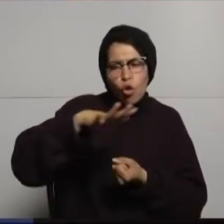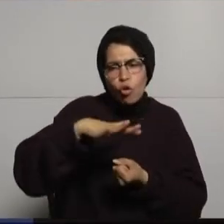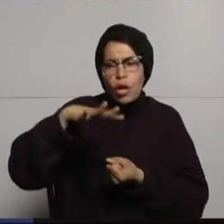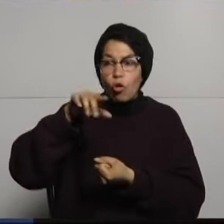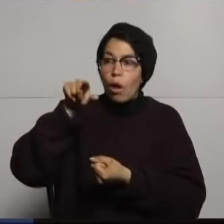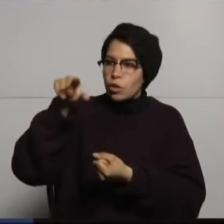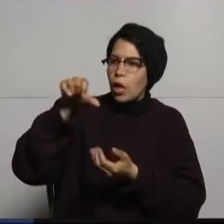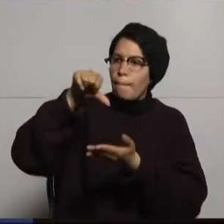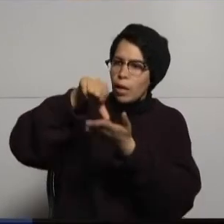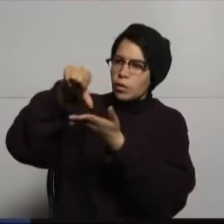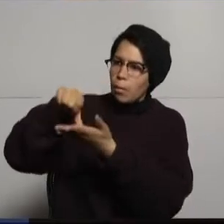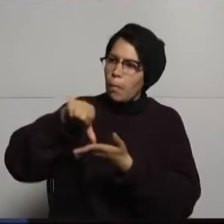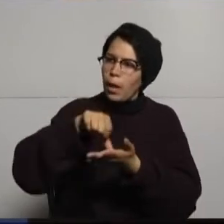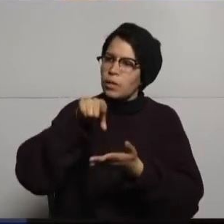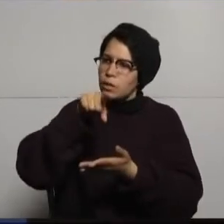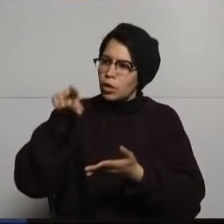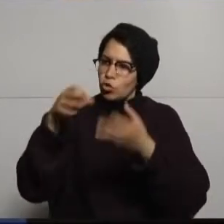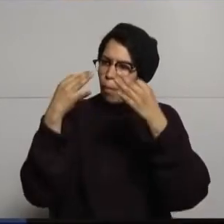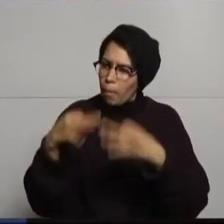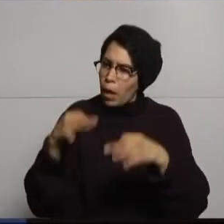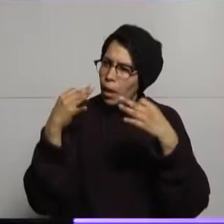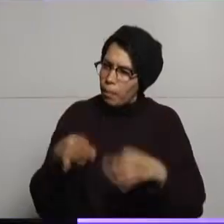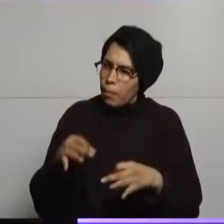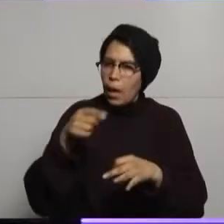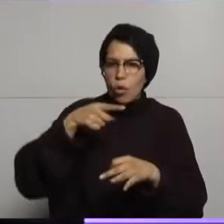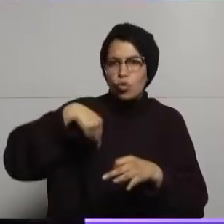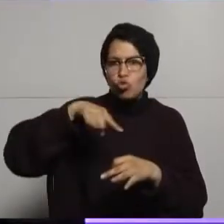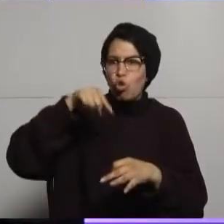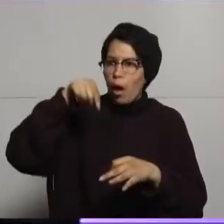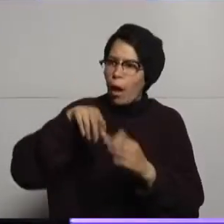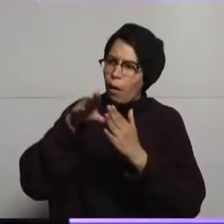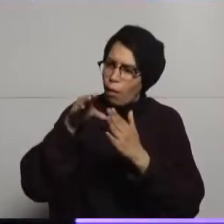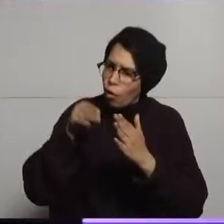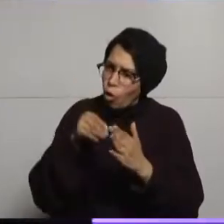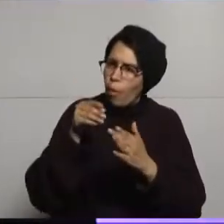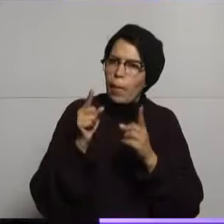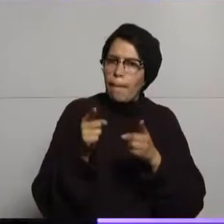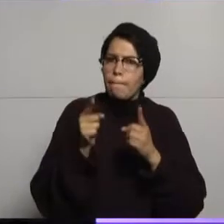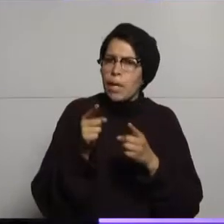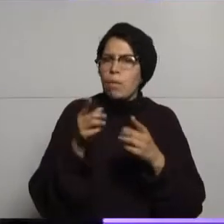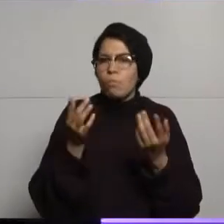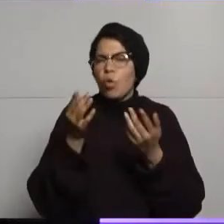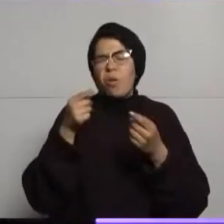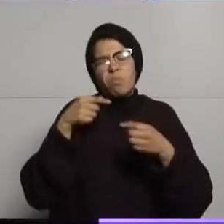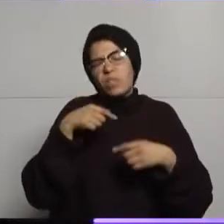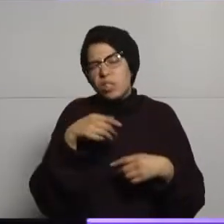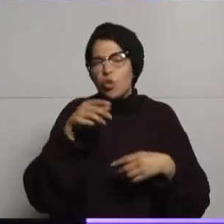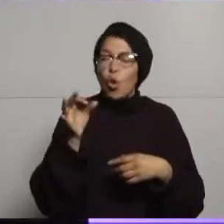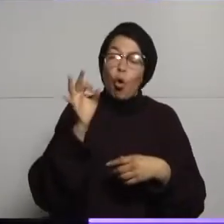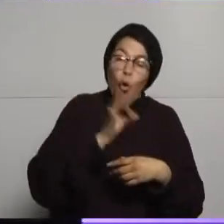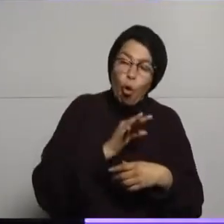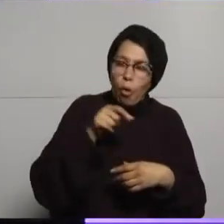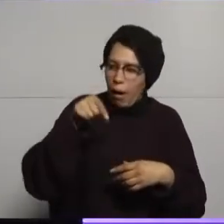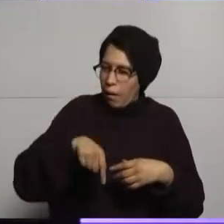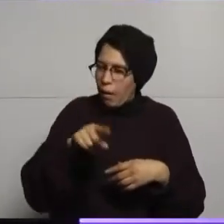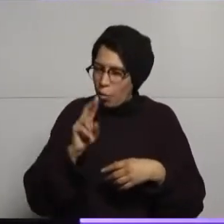pasó en Colombia y salió bien, quizás replicamos acá, o no vamos a aplicar eso a Uruguay porque no